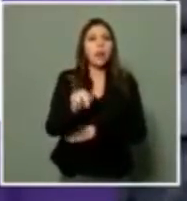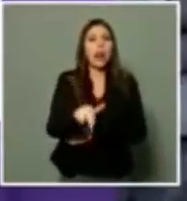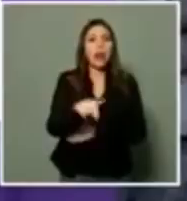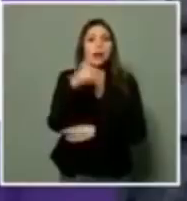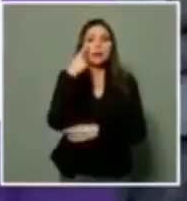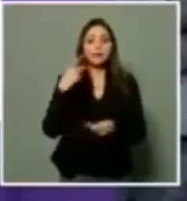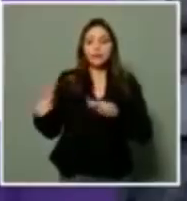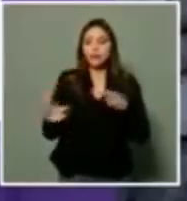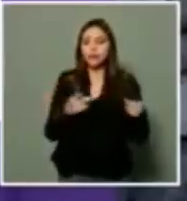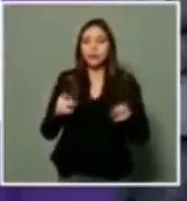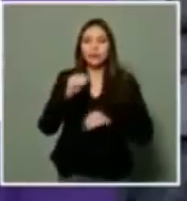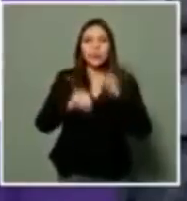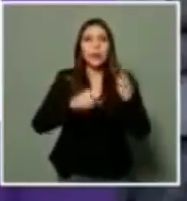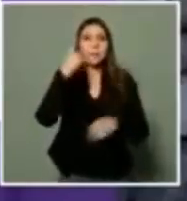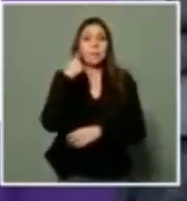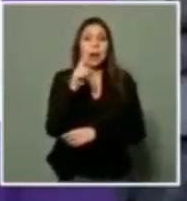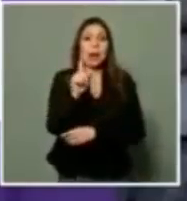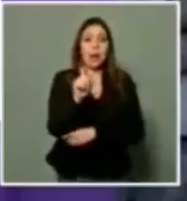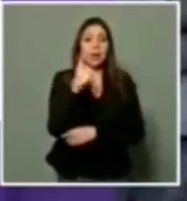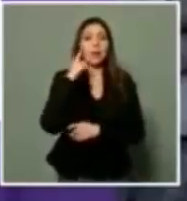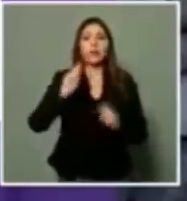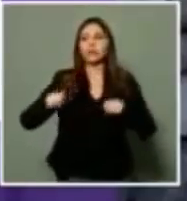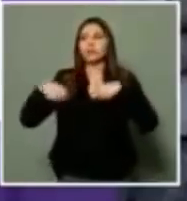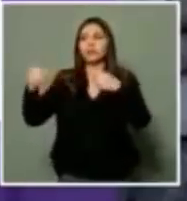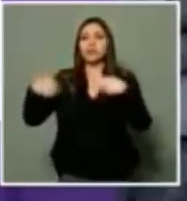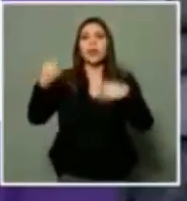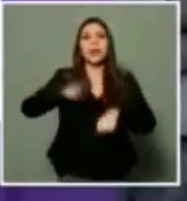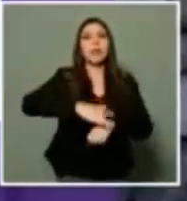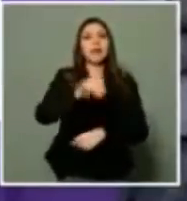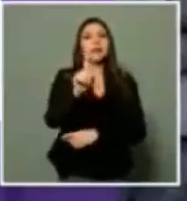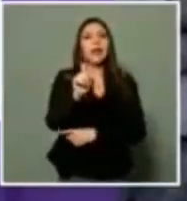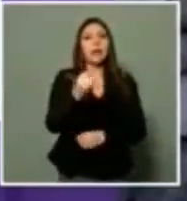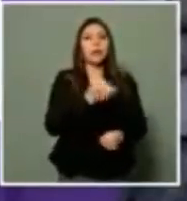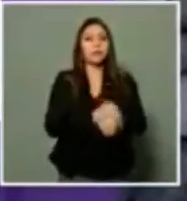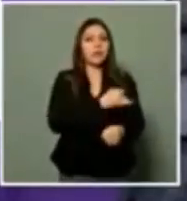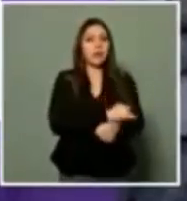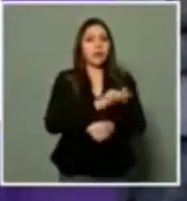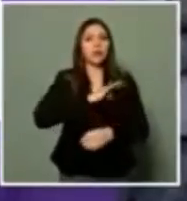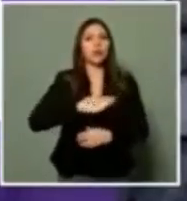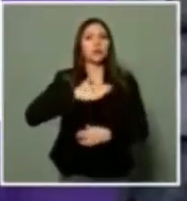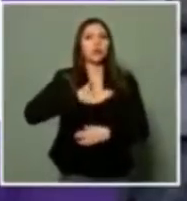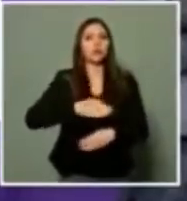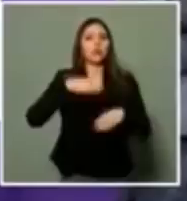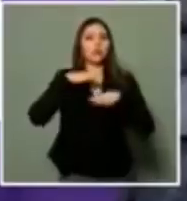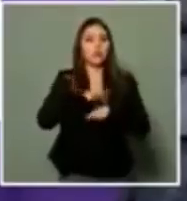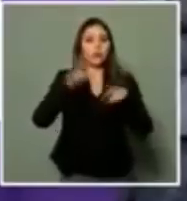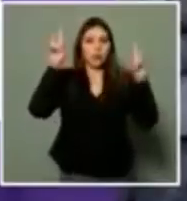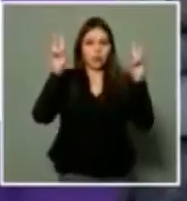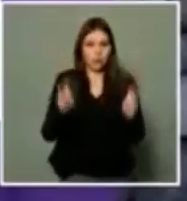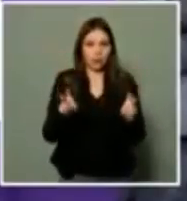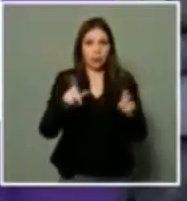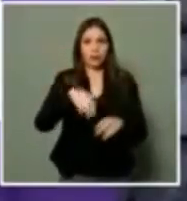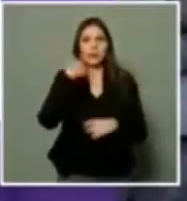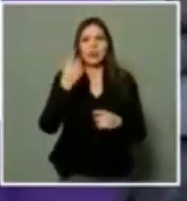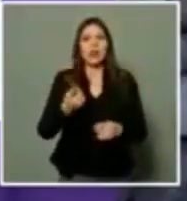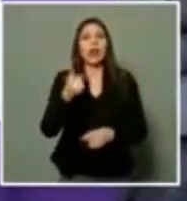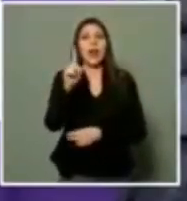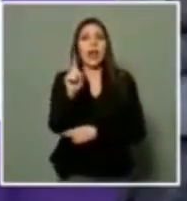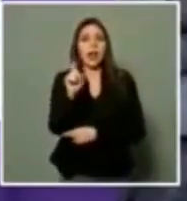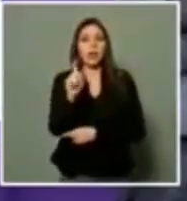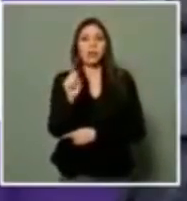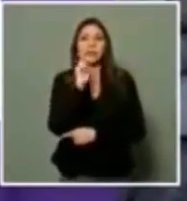sustentable para garantizar que llegue más agua a Iztapalapa y se haga justicia en el tema. Lograremos que el agua